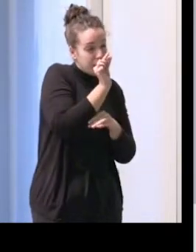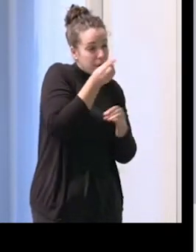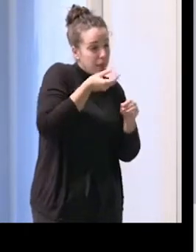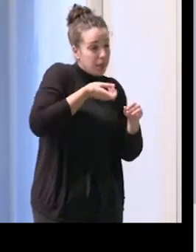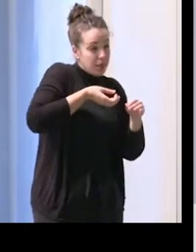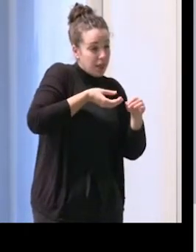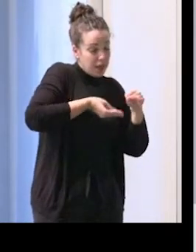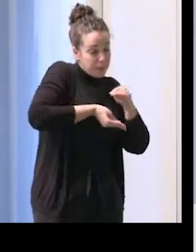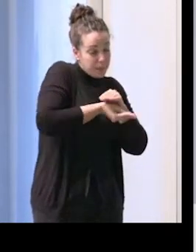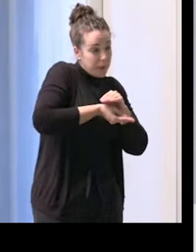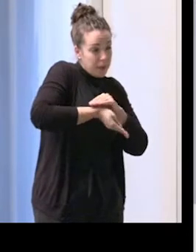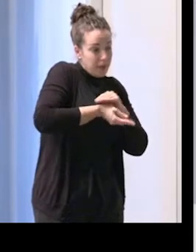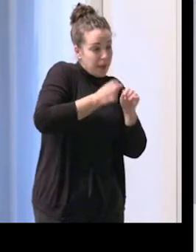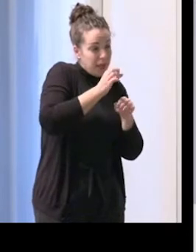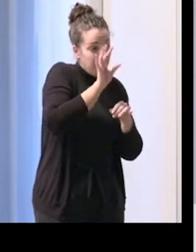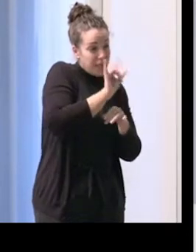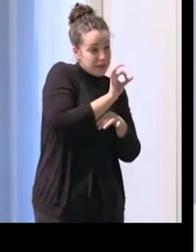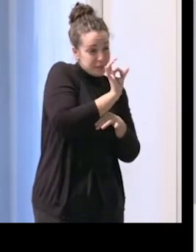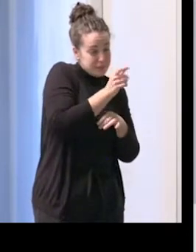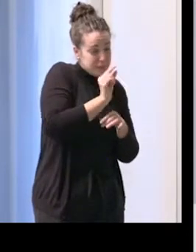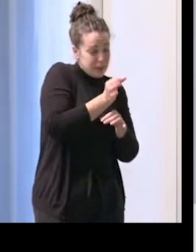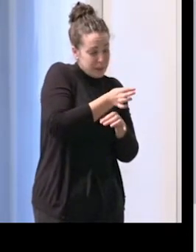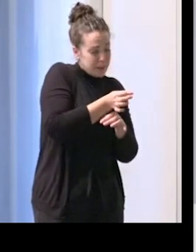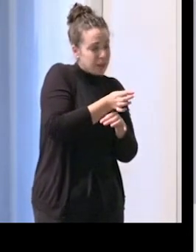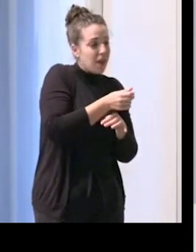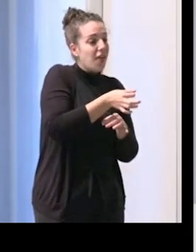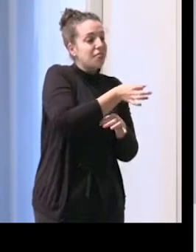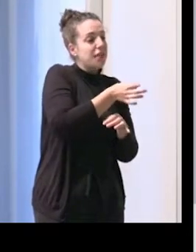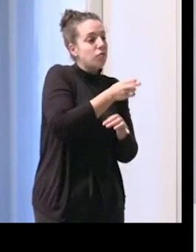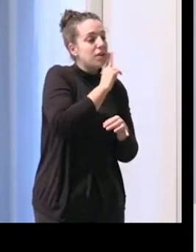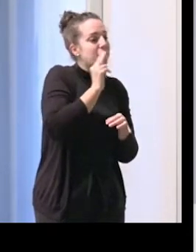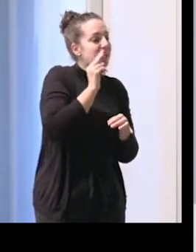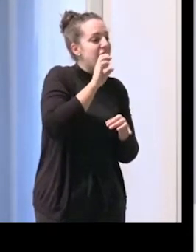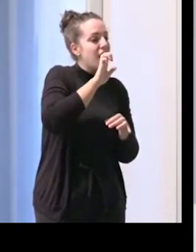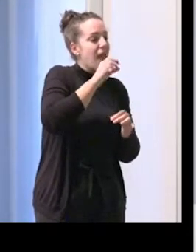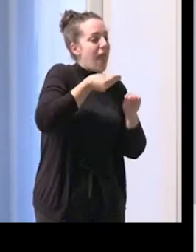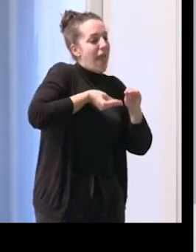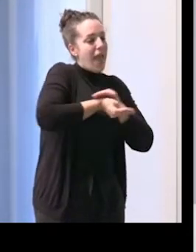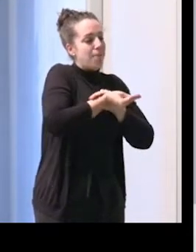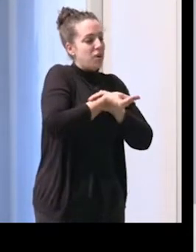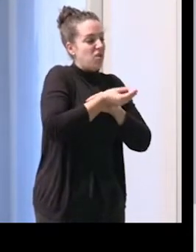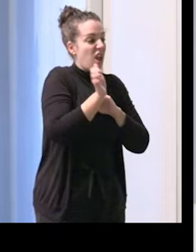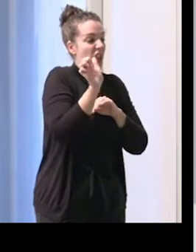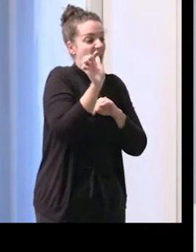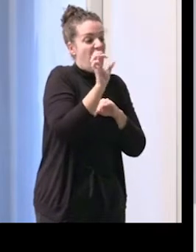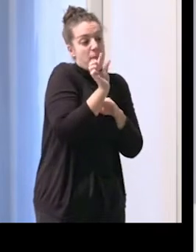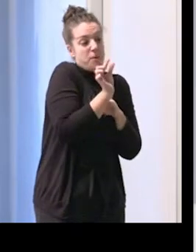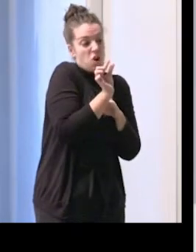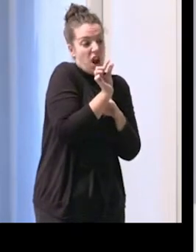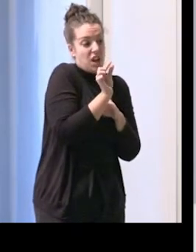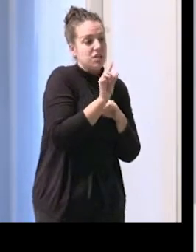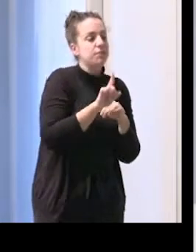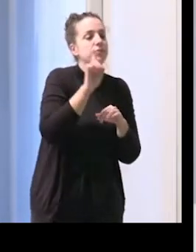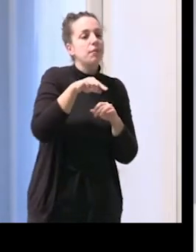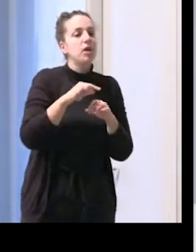días del embrión, son los que se llaman células madres embrionarias. Y si están presentes en los tejidos adultos, en los distintos